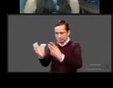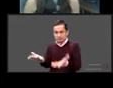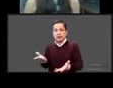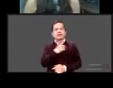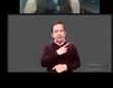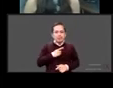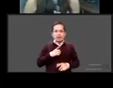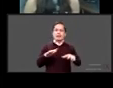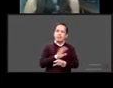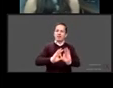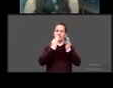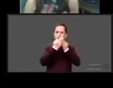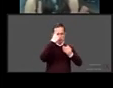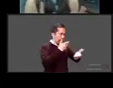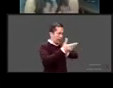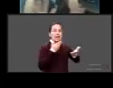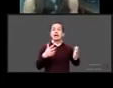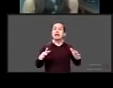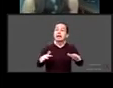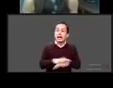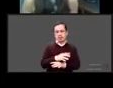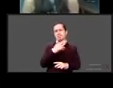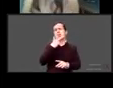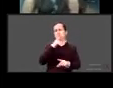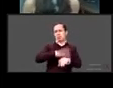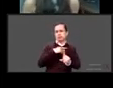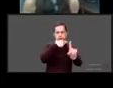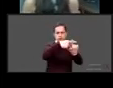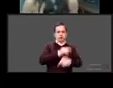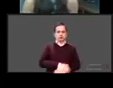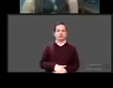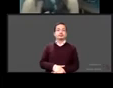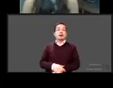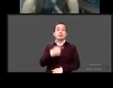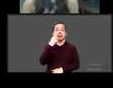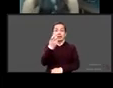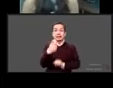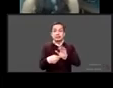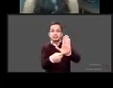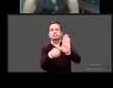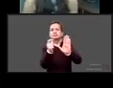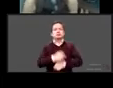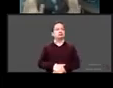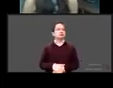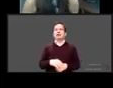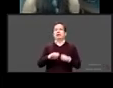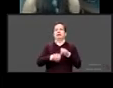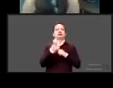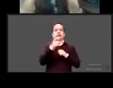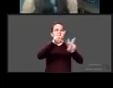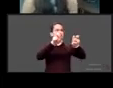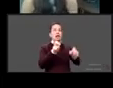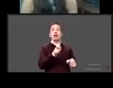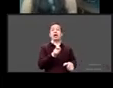que sigue, Tere, por favor. Acá este es un mapa solo para que vean la complejidad de cómo abordar temas como castigo corporal. Es súper complejo,